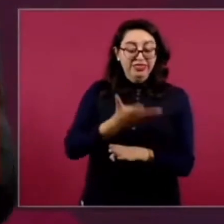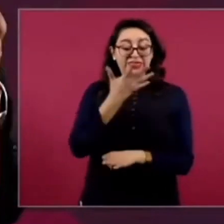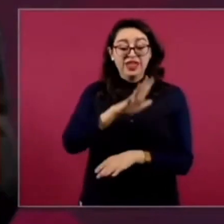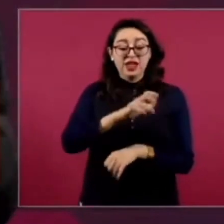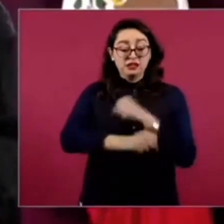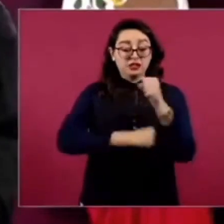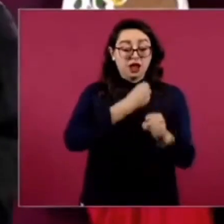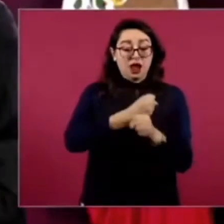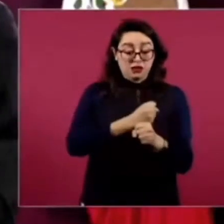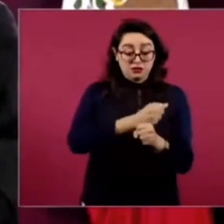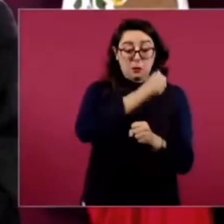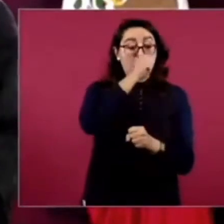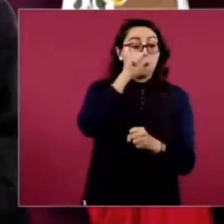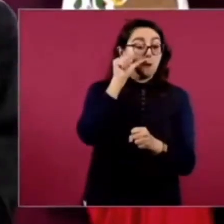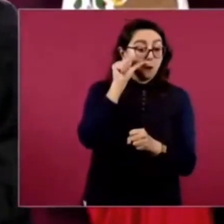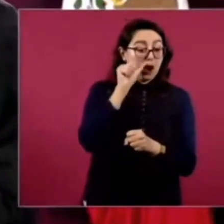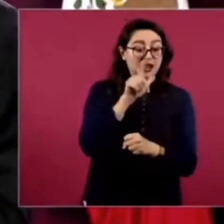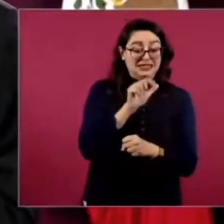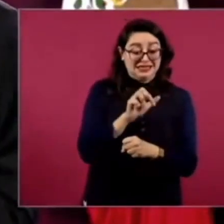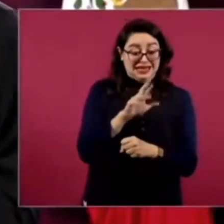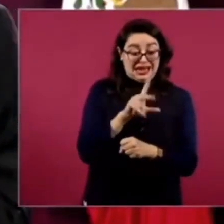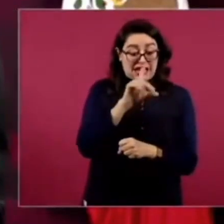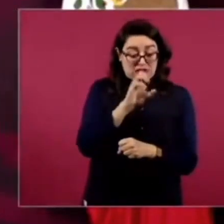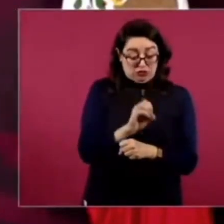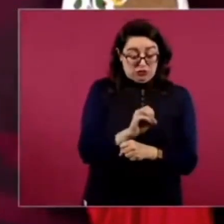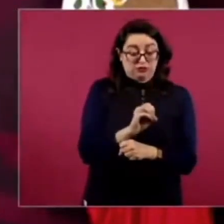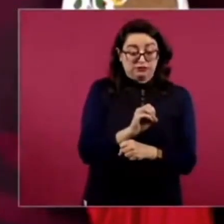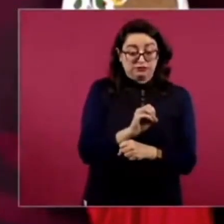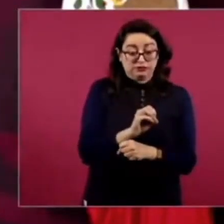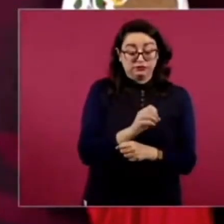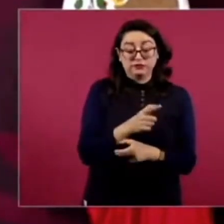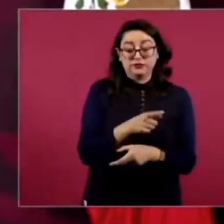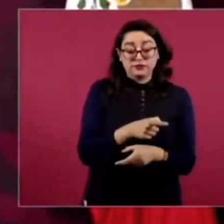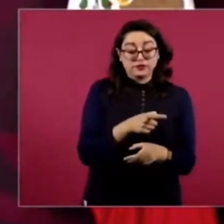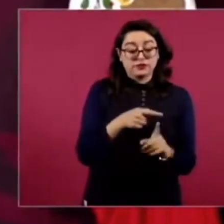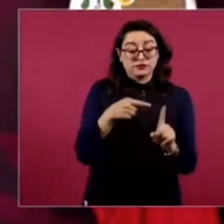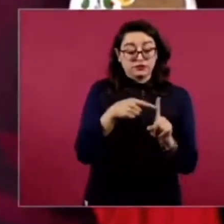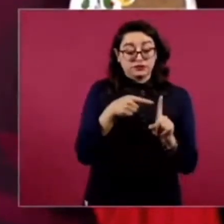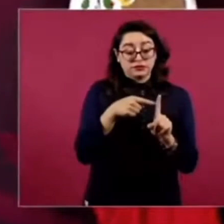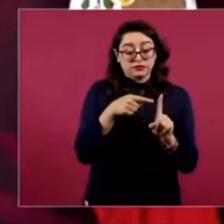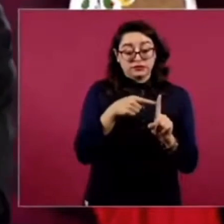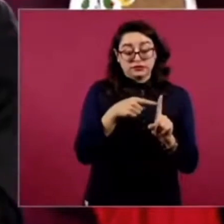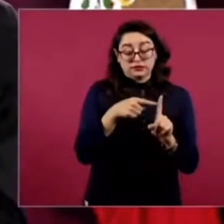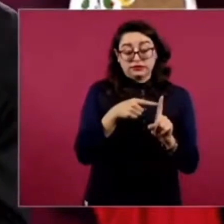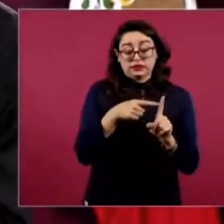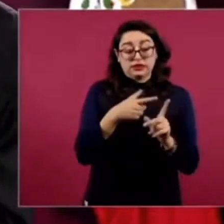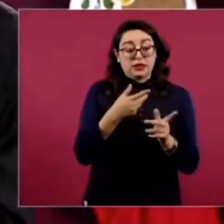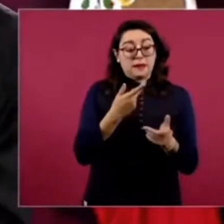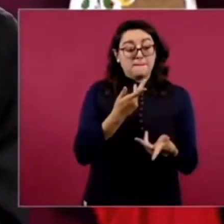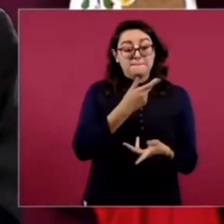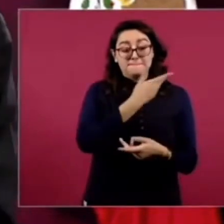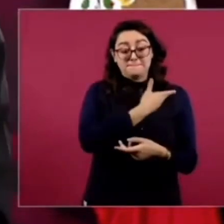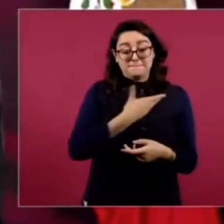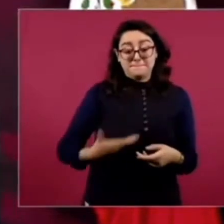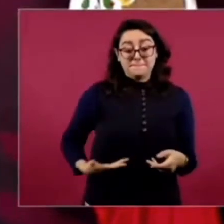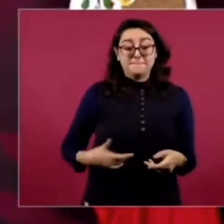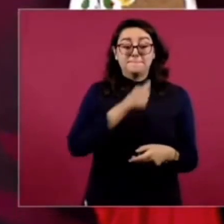y no eran buenas las relaciones al final con el presidente Juárez,